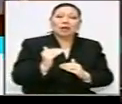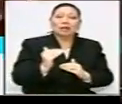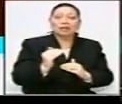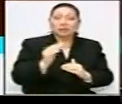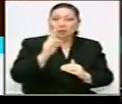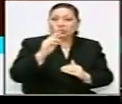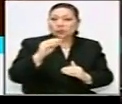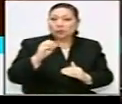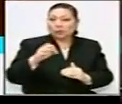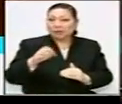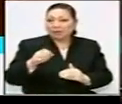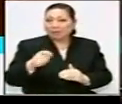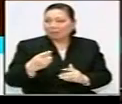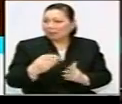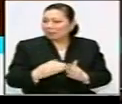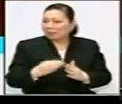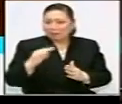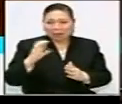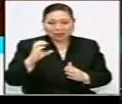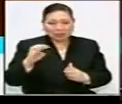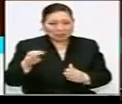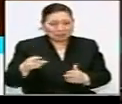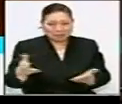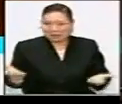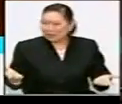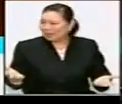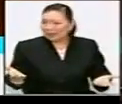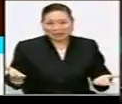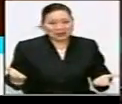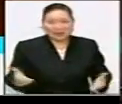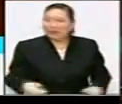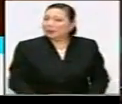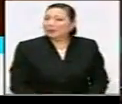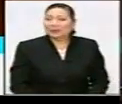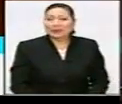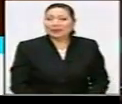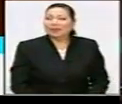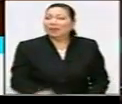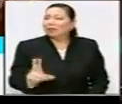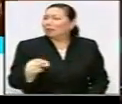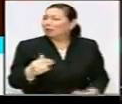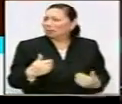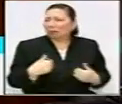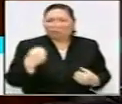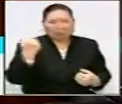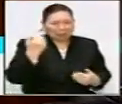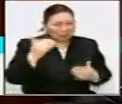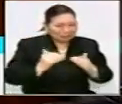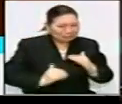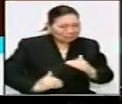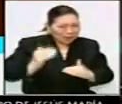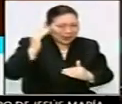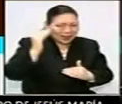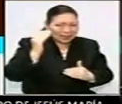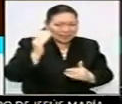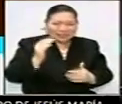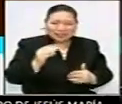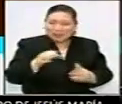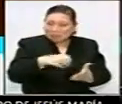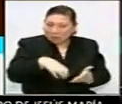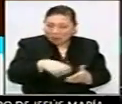todo el respeto que se merecen a los magistrados de la Corte Suprema, no tienen el poder emanado del